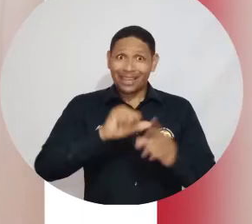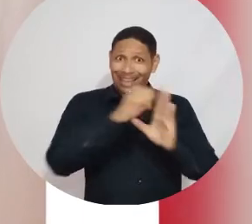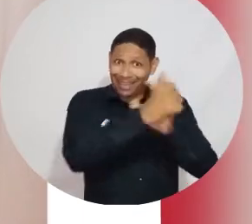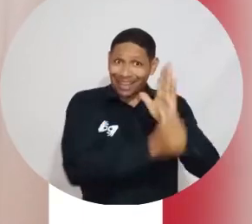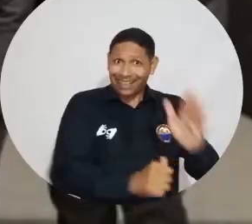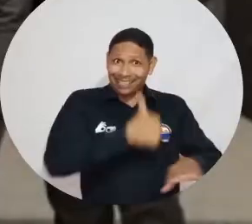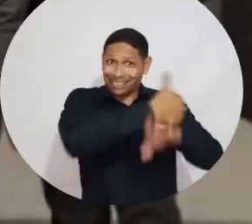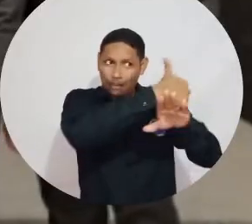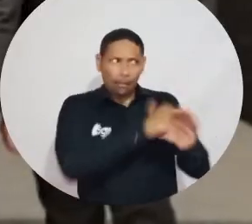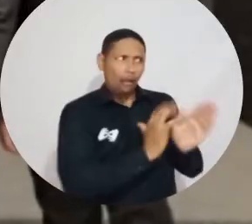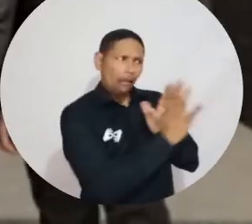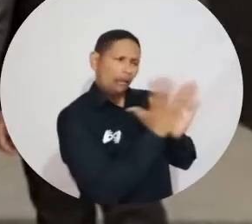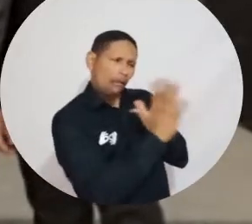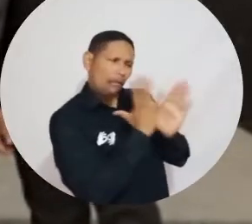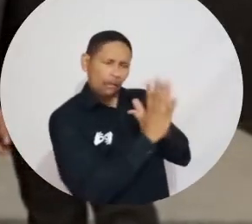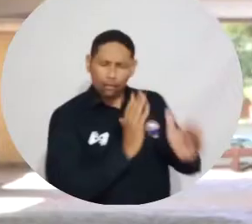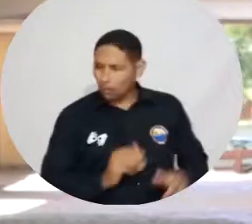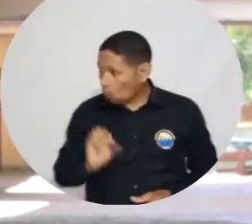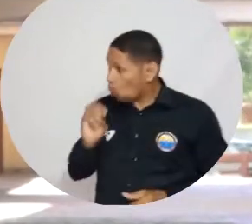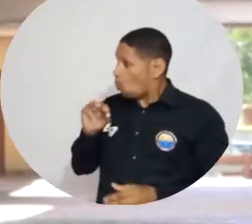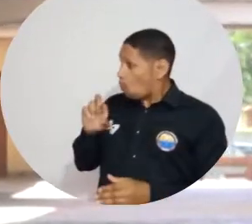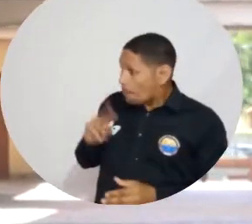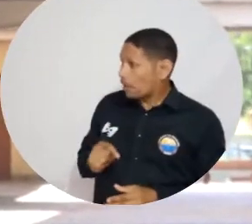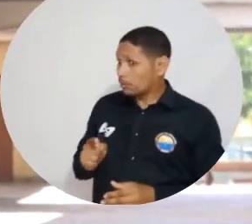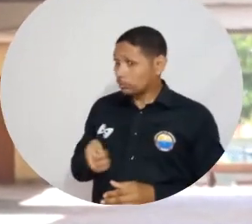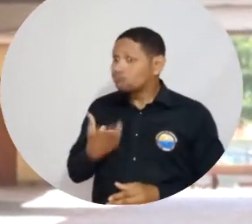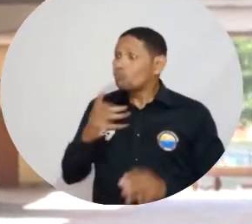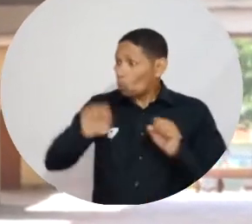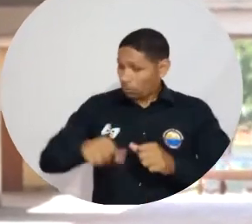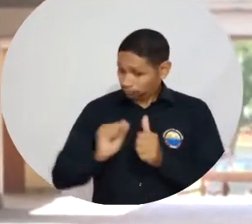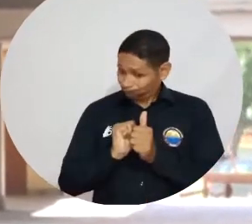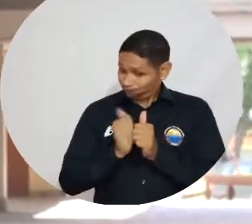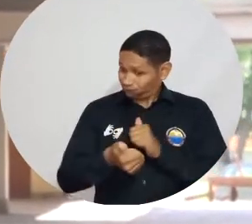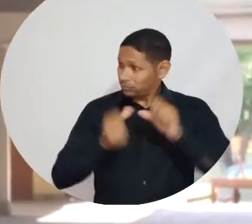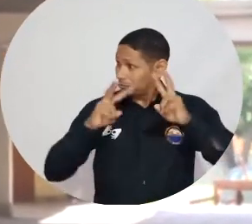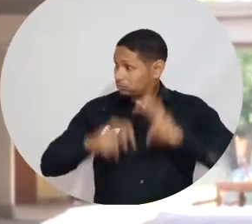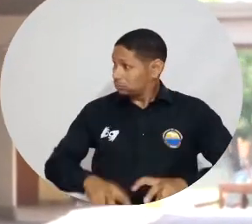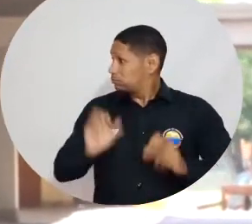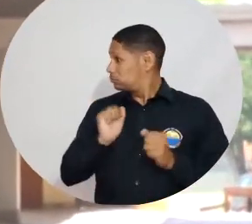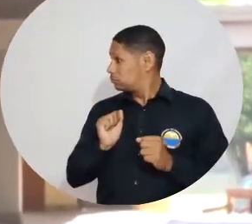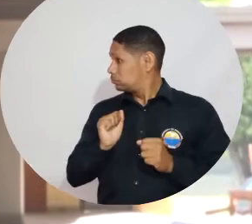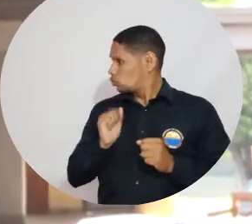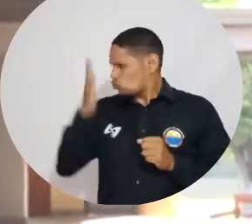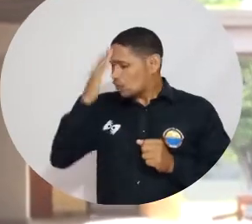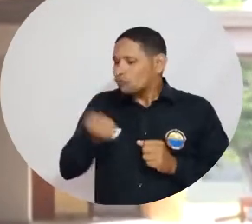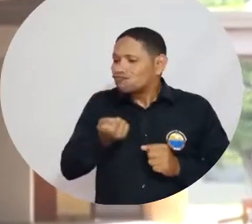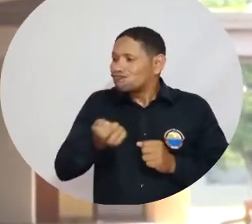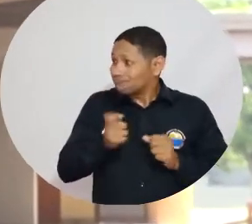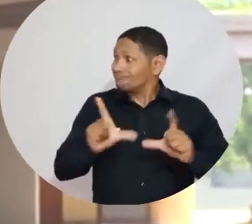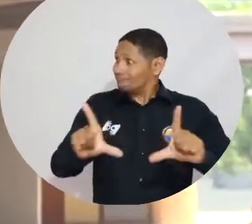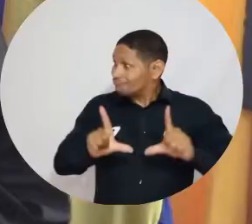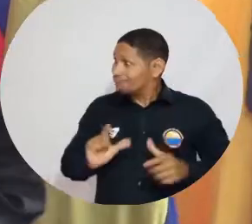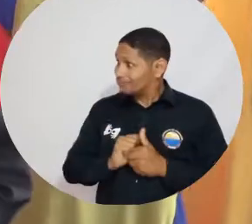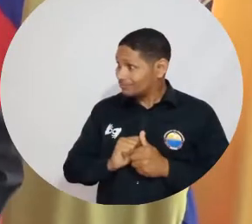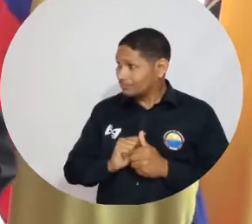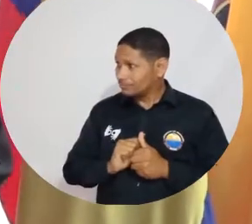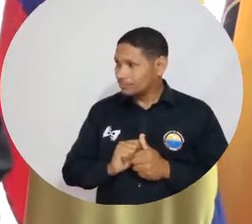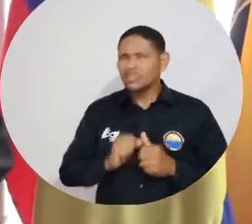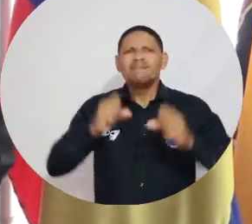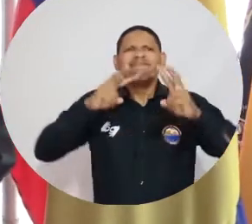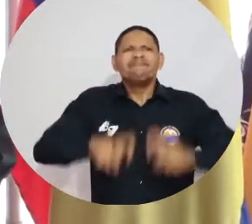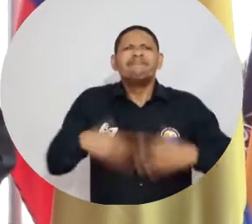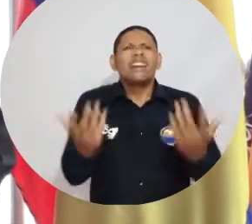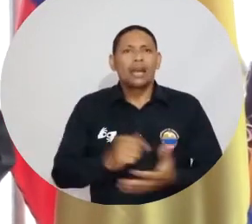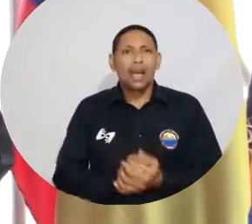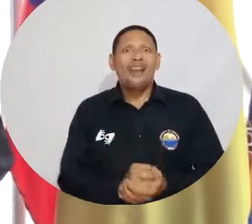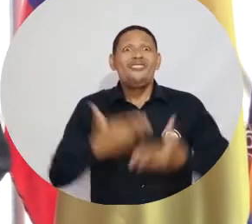programa se comunicó conmigo y me dijo, Omar mira hay una pasantía de investigación ya que yo sé que tú estás a punto de graduarte. La pasantía